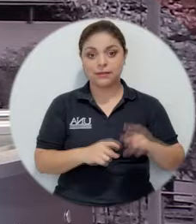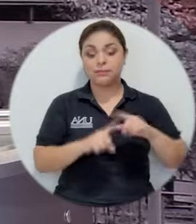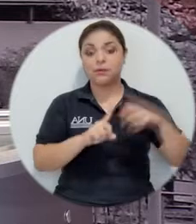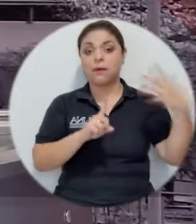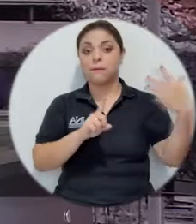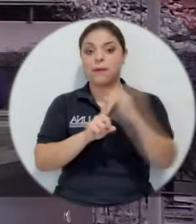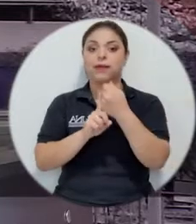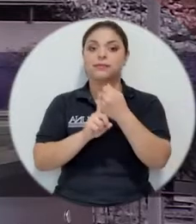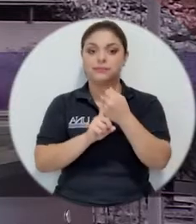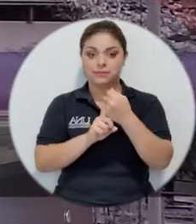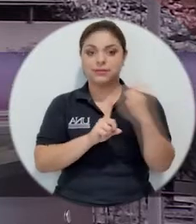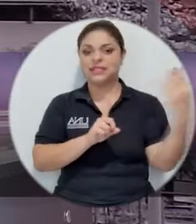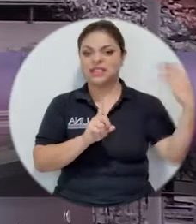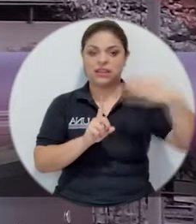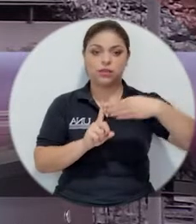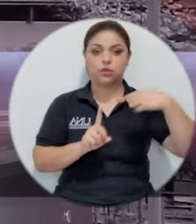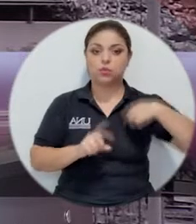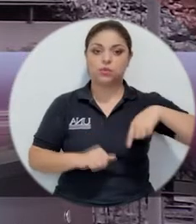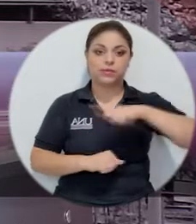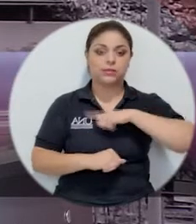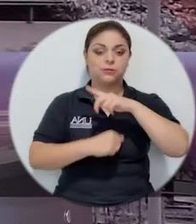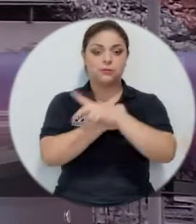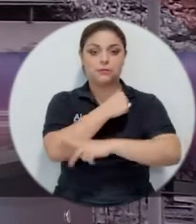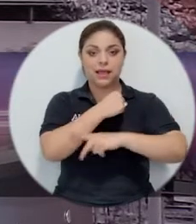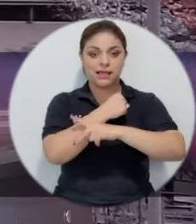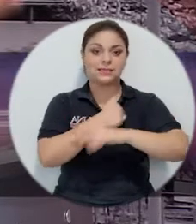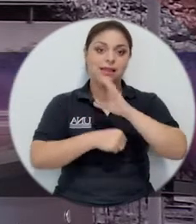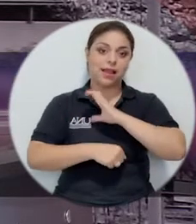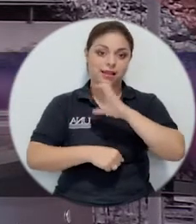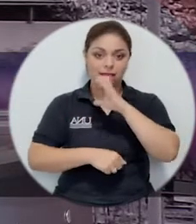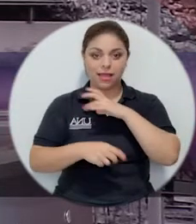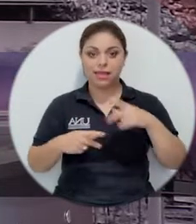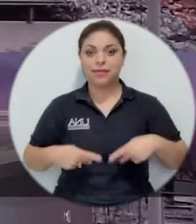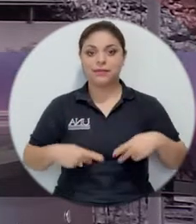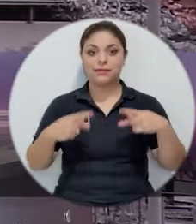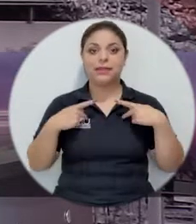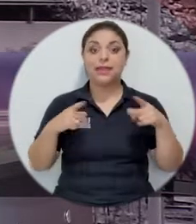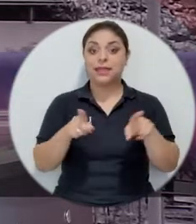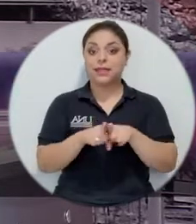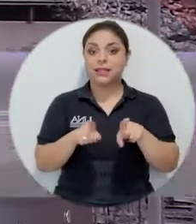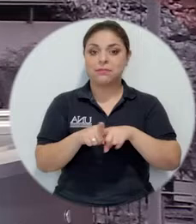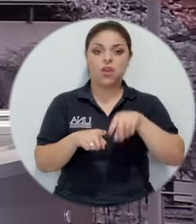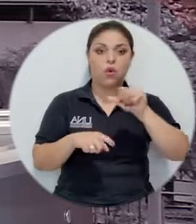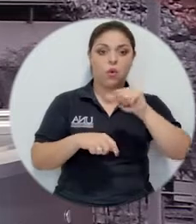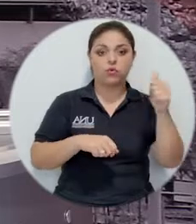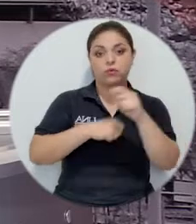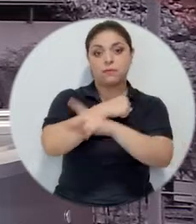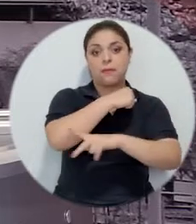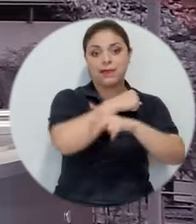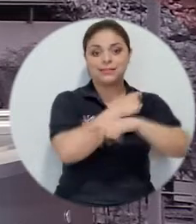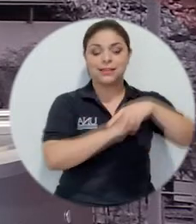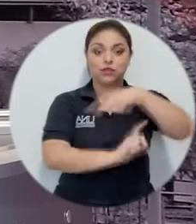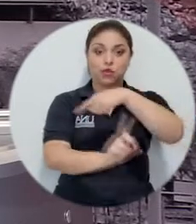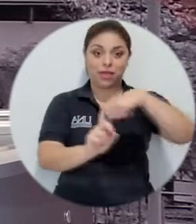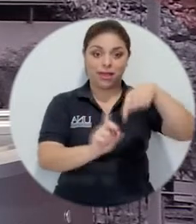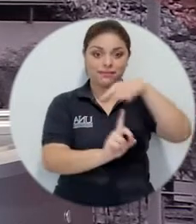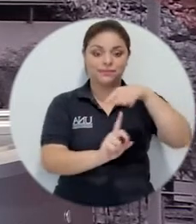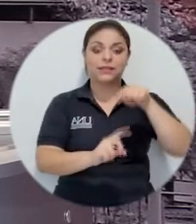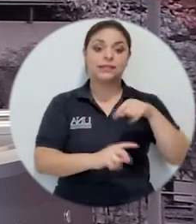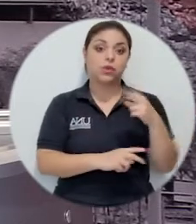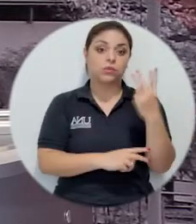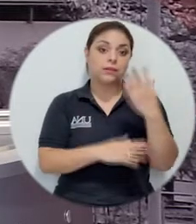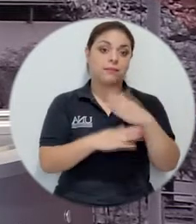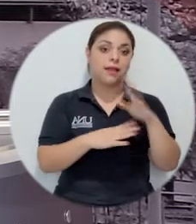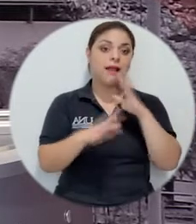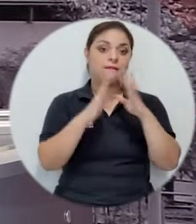impactan directamente a nuestro estado, a nuestra calidad de vida y también impactan a las otras naciones que nos rodean. En este segundo bloque vamos